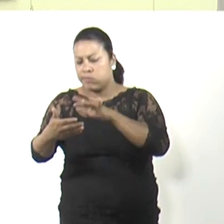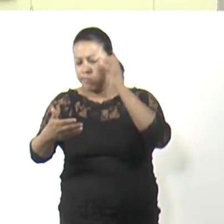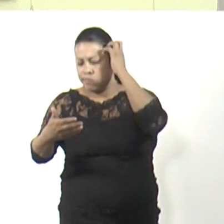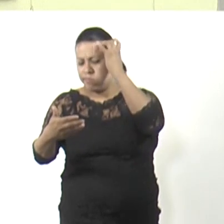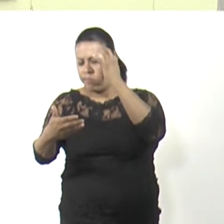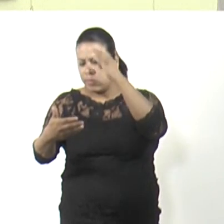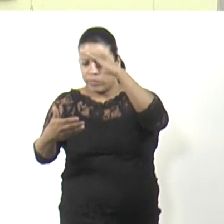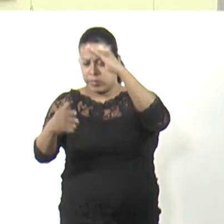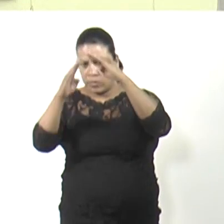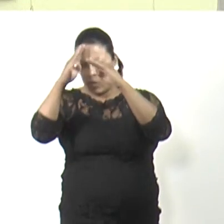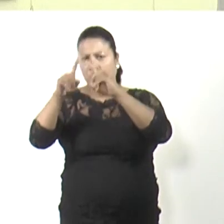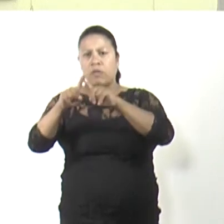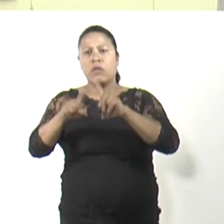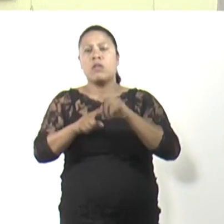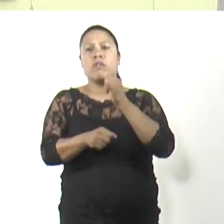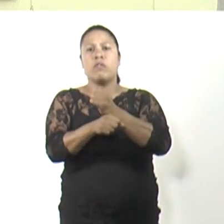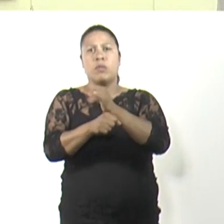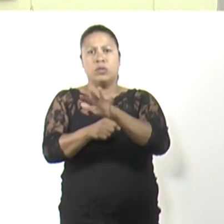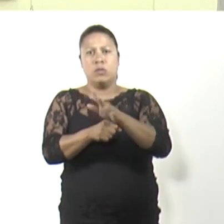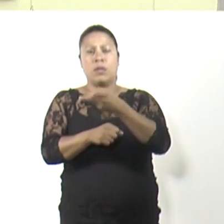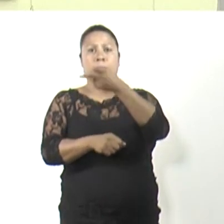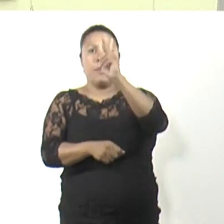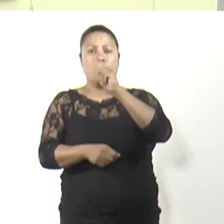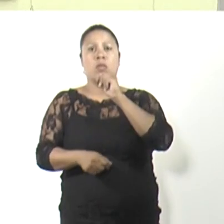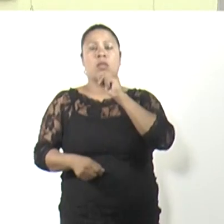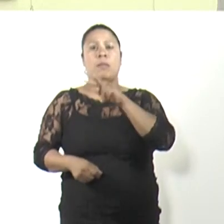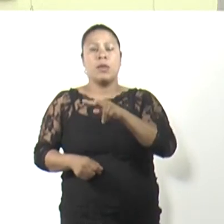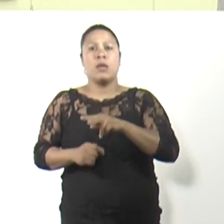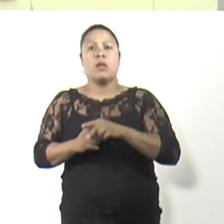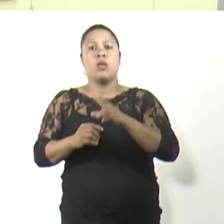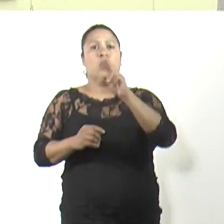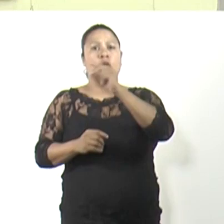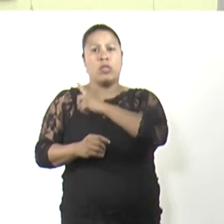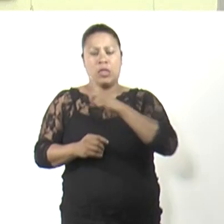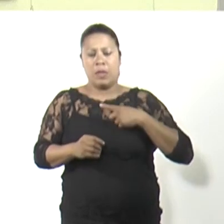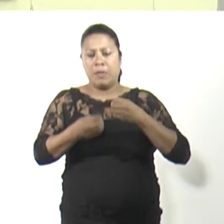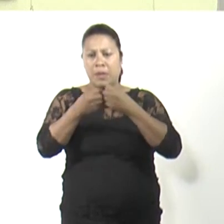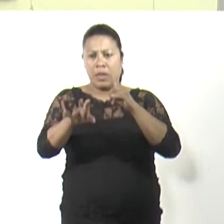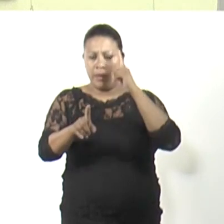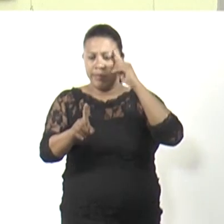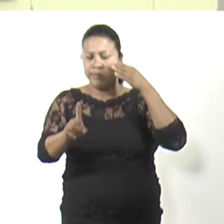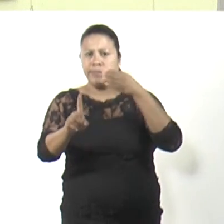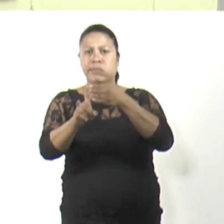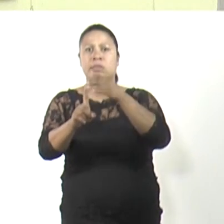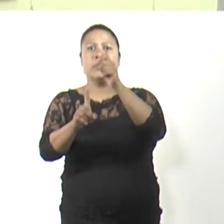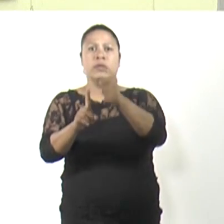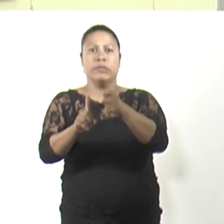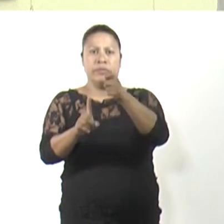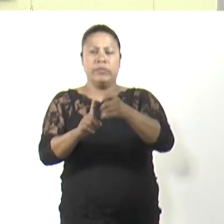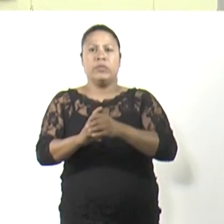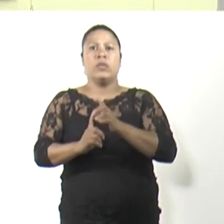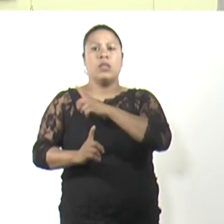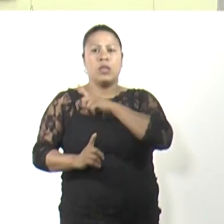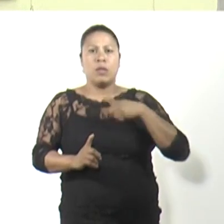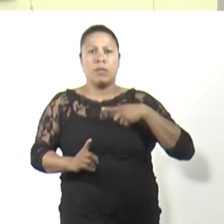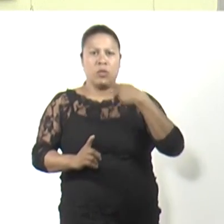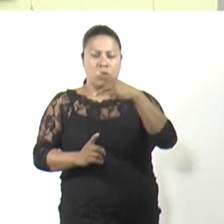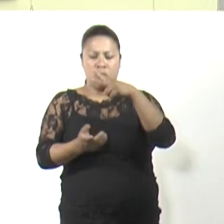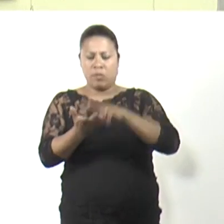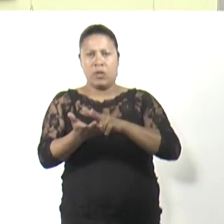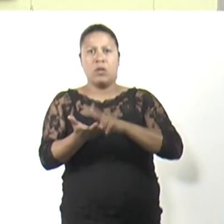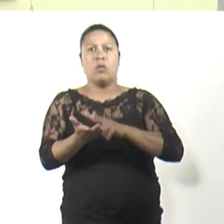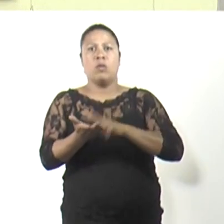también información, pero desde luego tampoco perder en cuenta que debes valorar